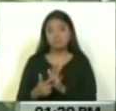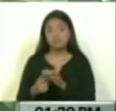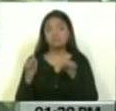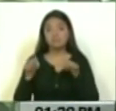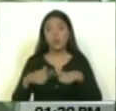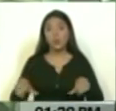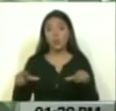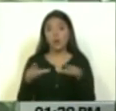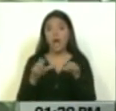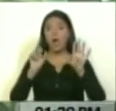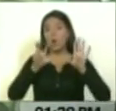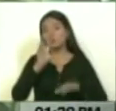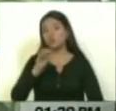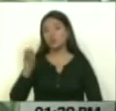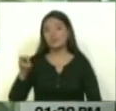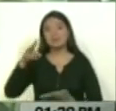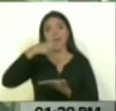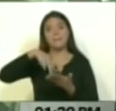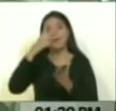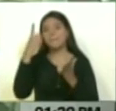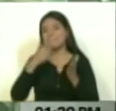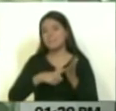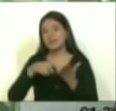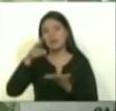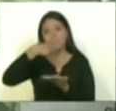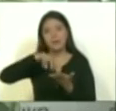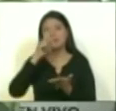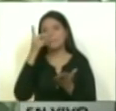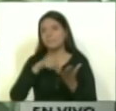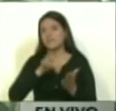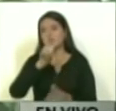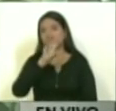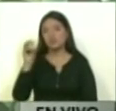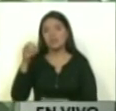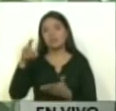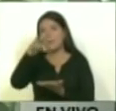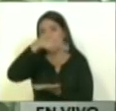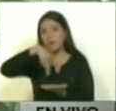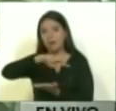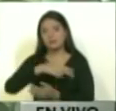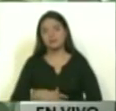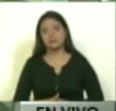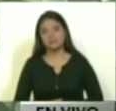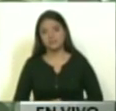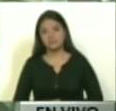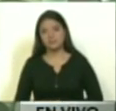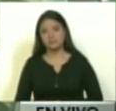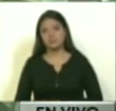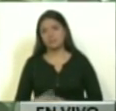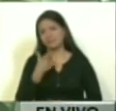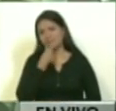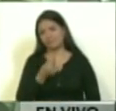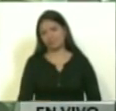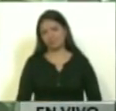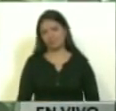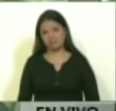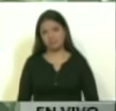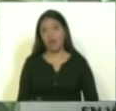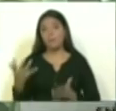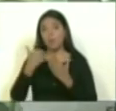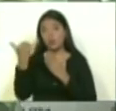con 800 plazas, 1000 plazas, 1200 plazas. ¿Ah? Es más sencilla el proyecto